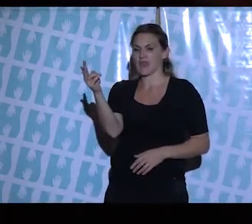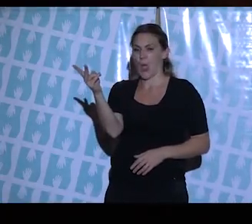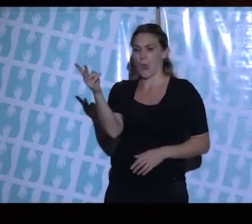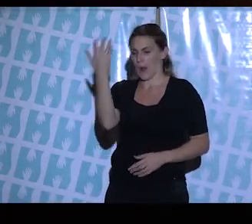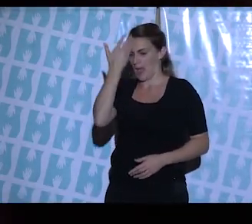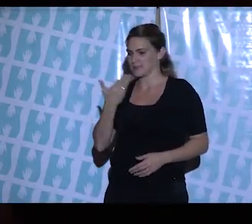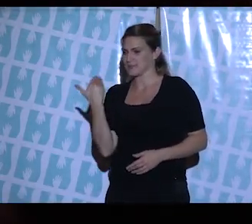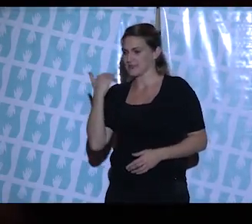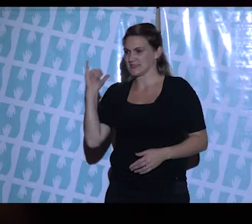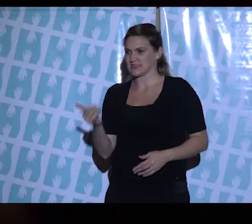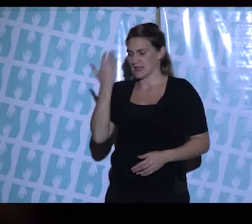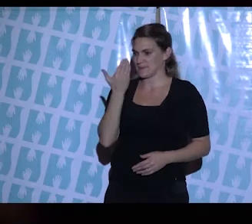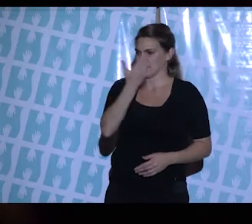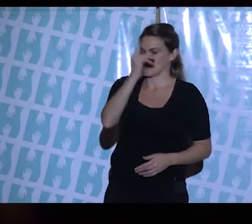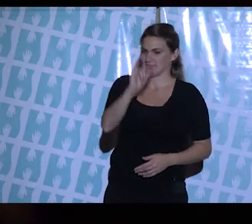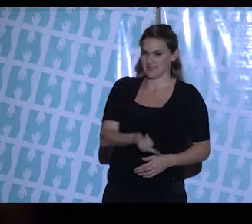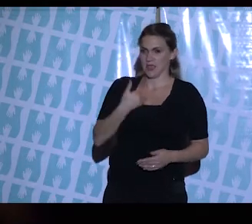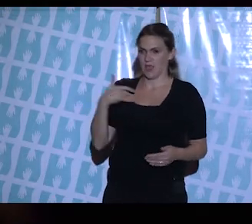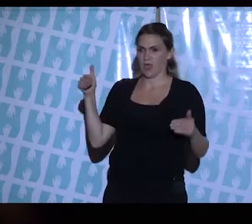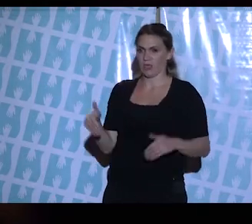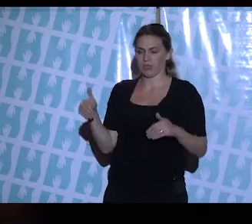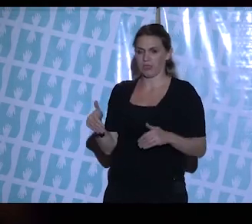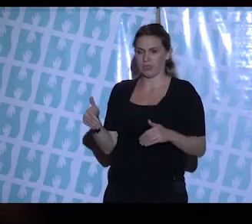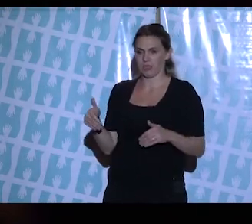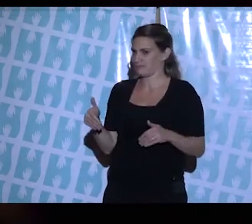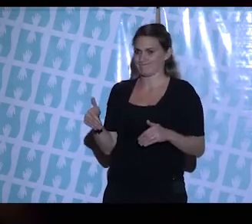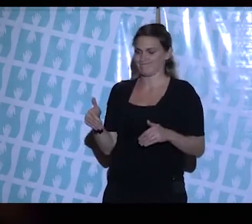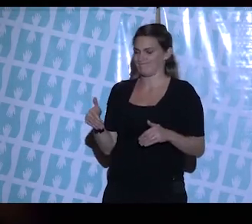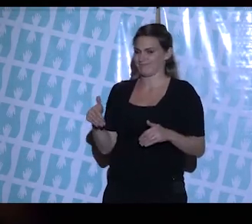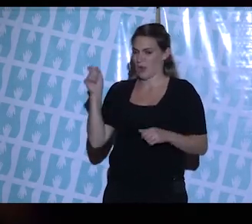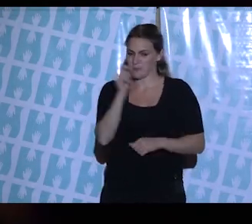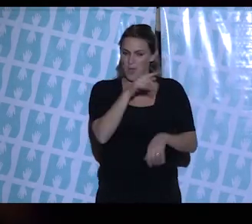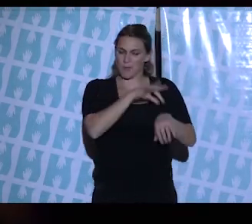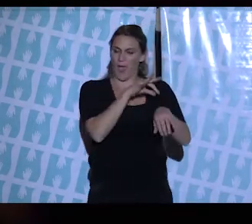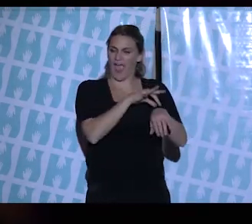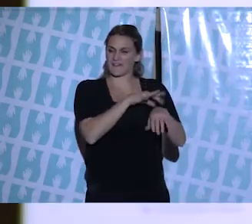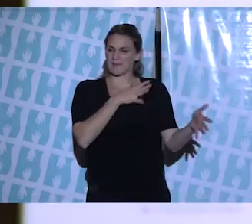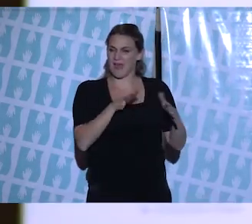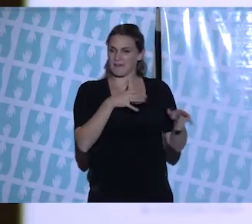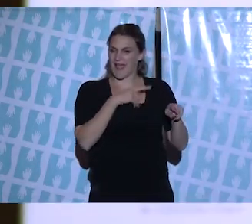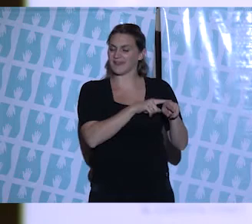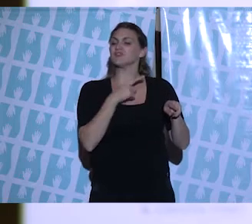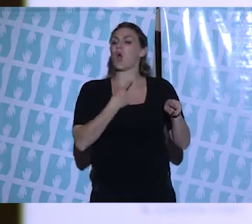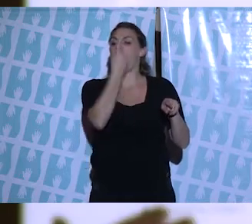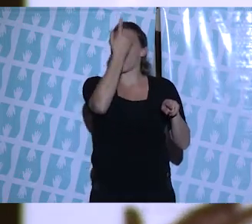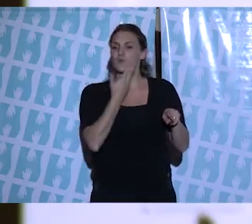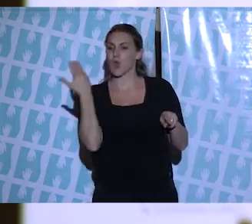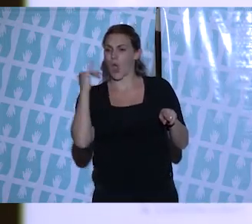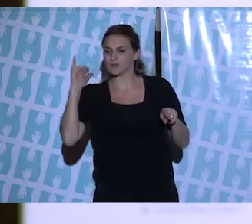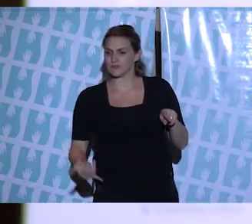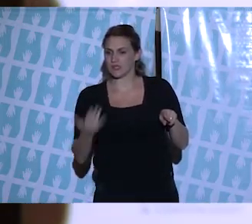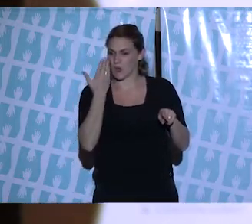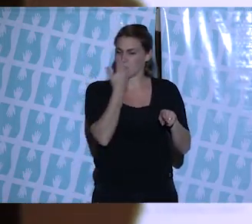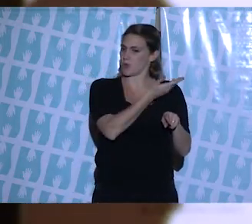el comienzo, porque eso no es característico de la enfermedad de Parkinson. El segundo criterio